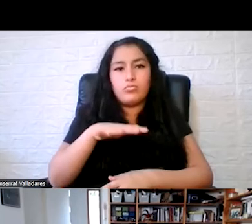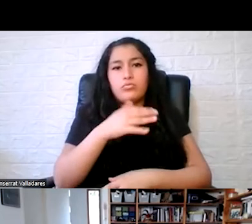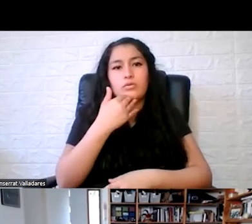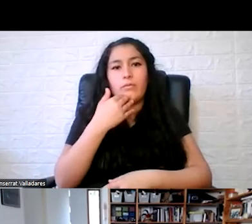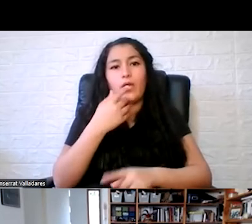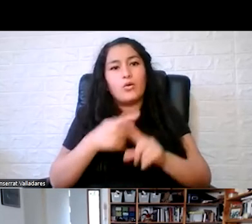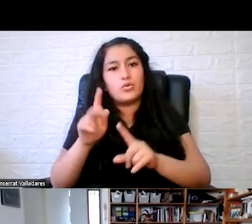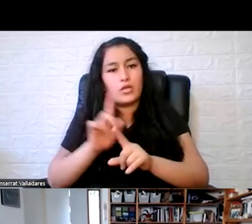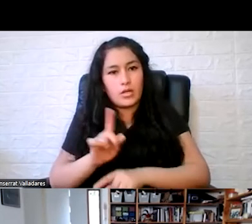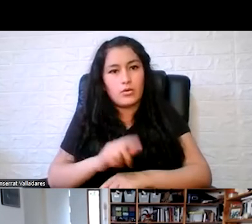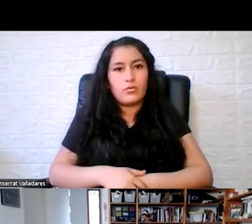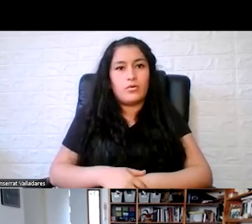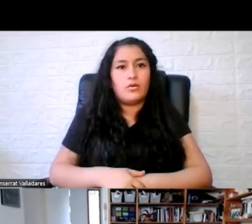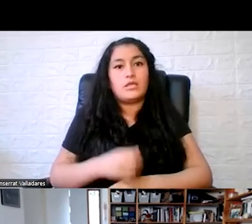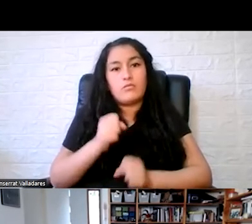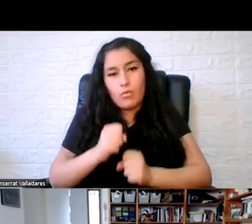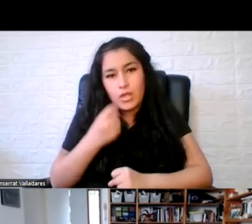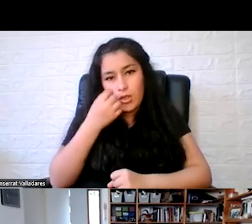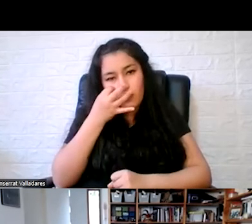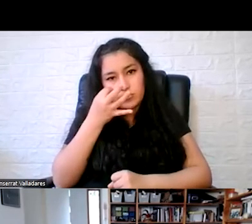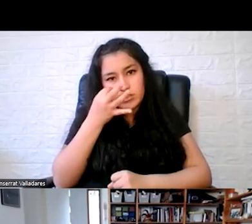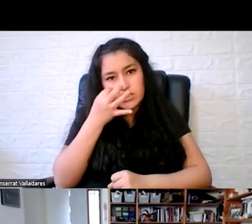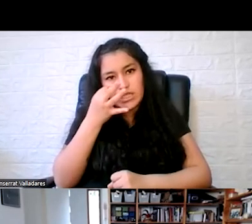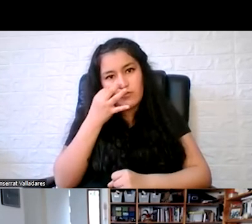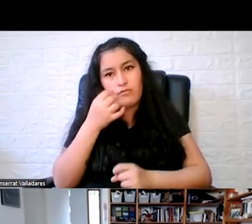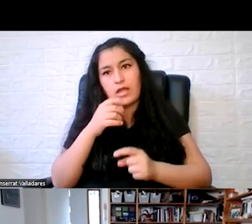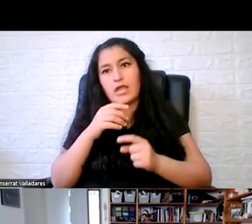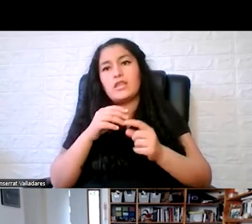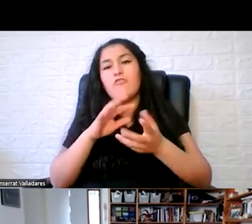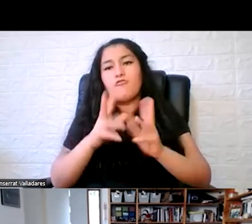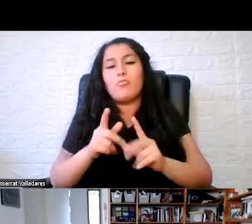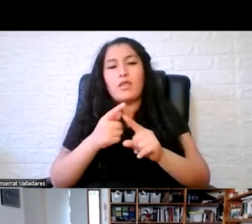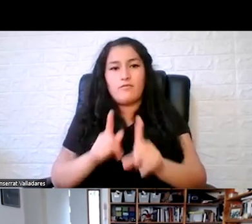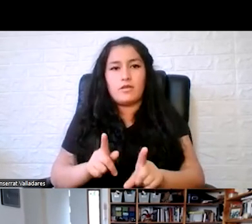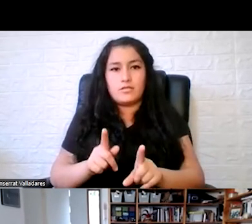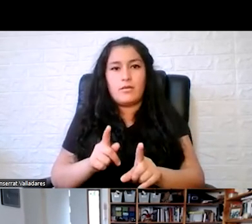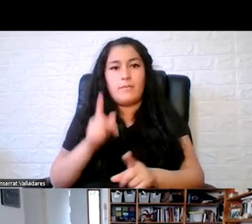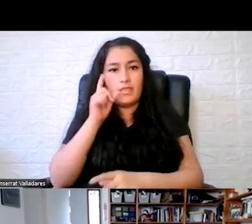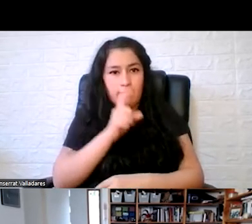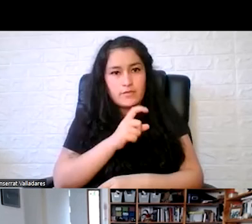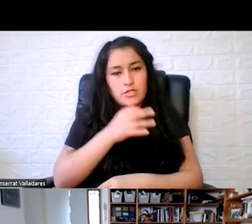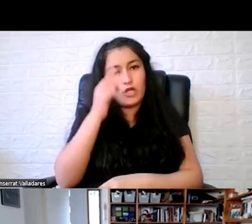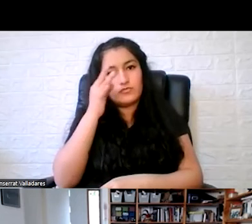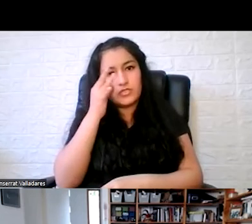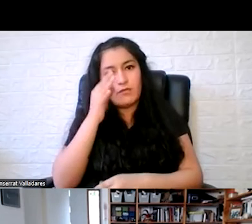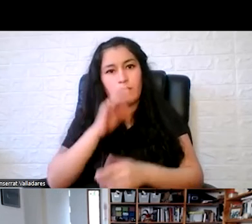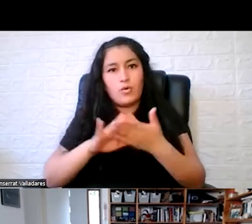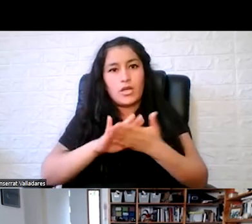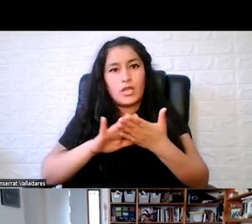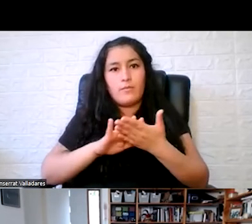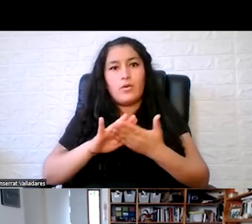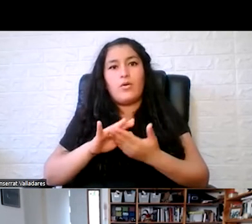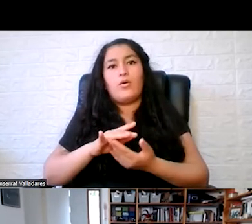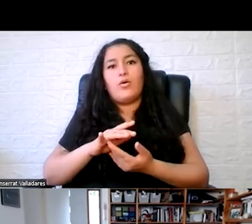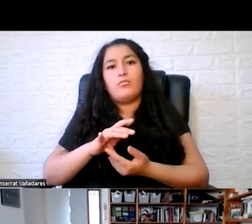que no, y que se pueden observar de manera muy diferenciada. Me cuesta observar dar una sola